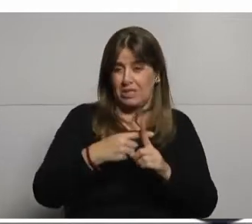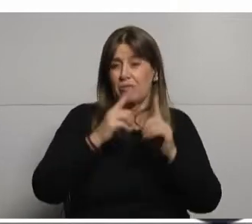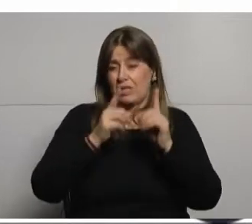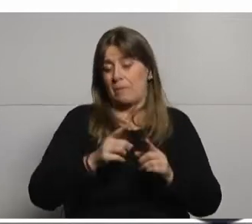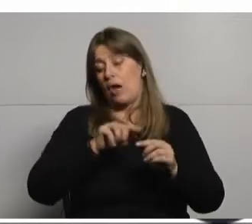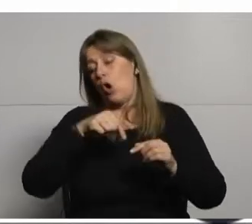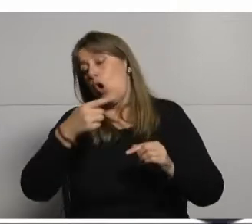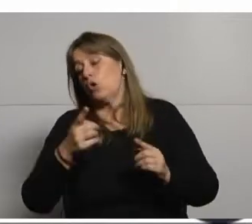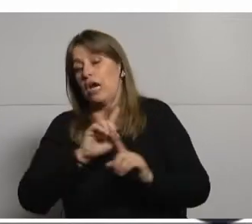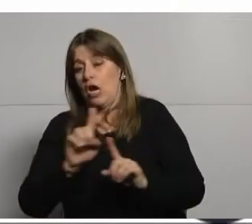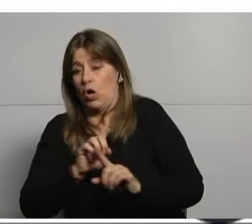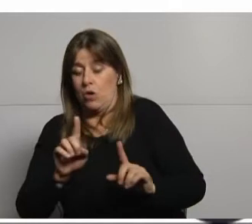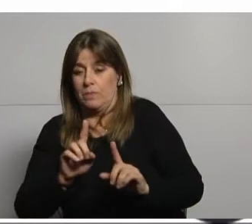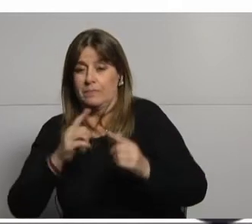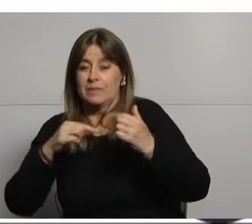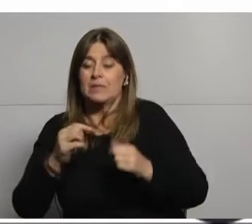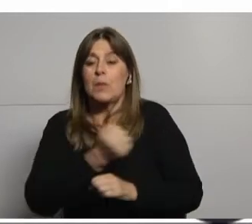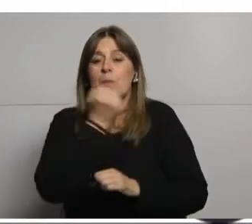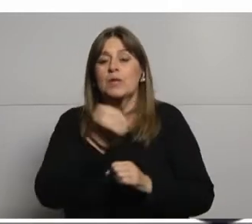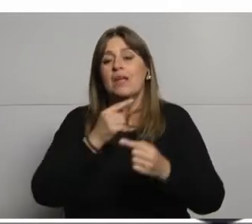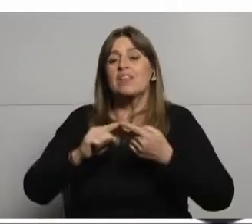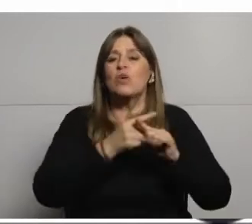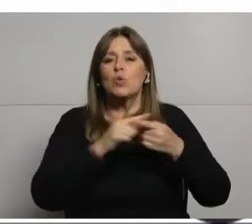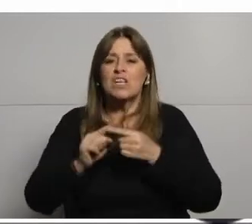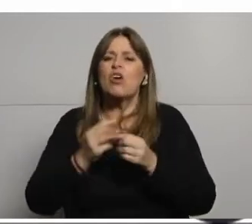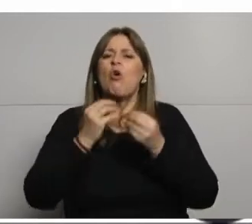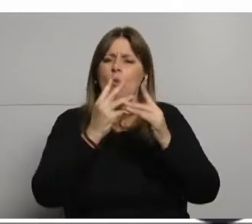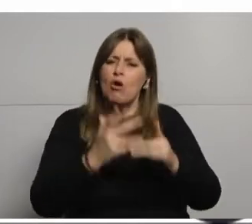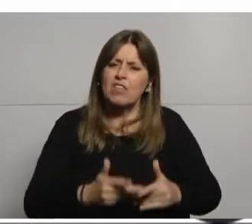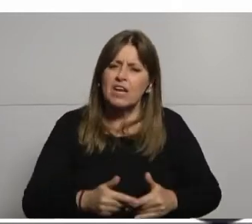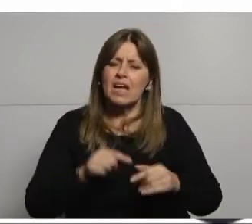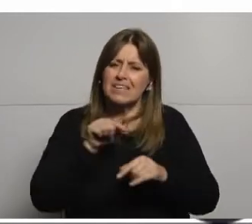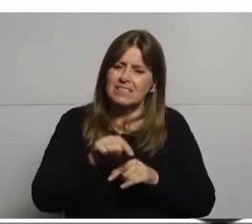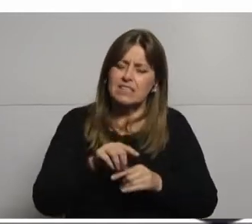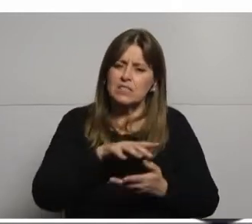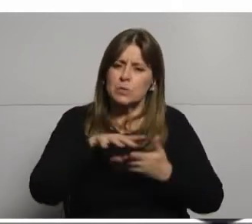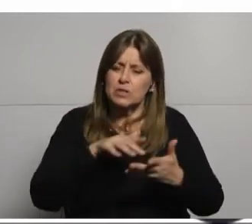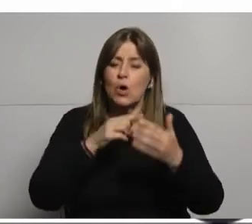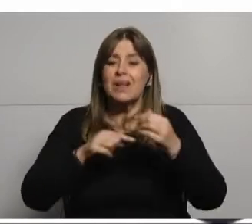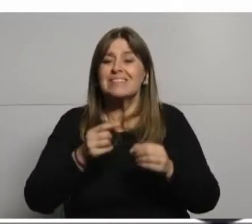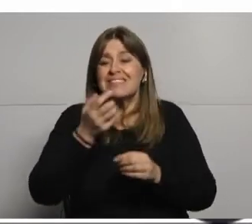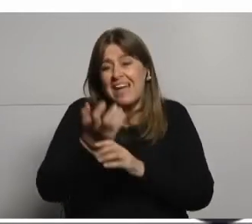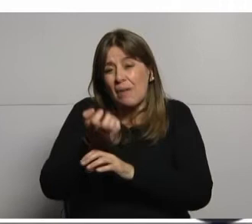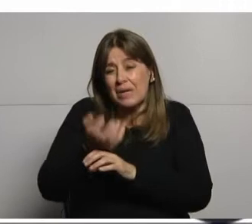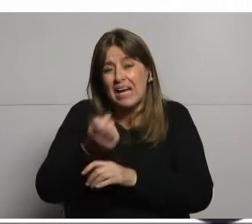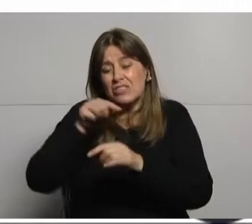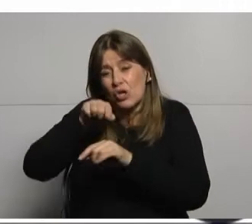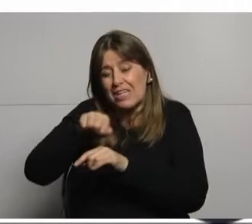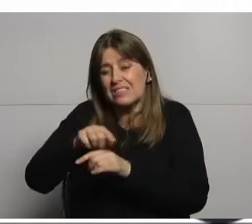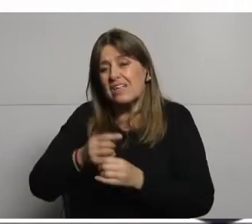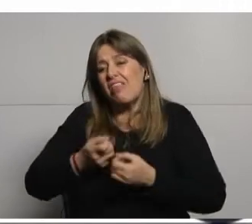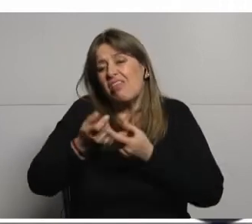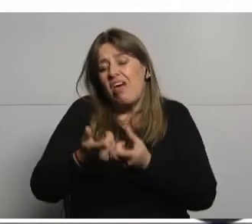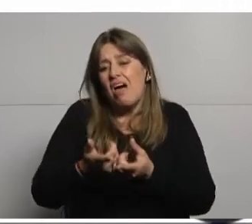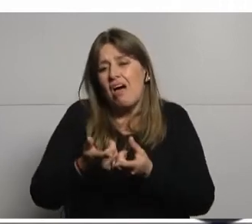otras tal vez no tantas. Lo importante es discutir cómo se ordena esto, ¿verdad? Y creo que este tipo de aplicaciones ofrece una